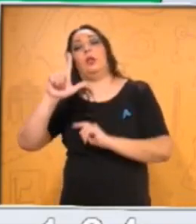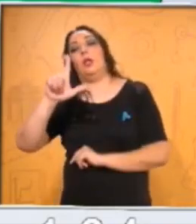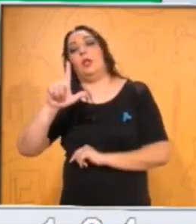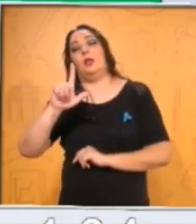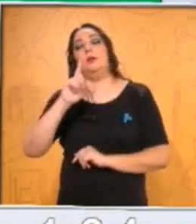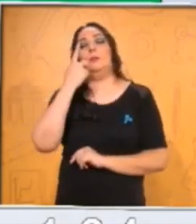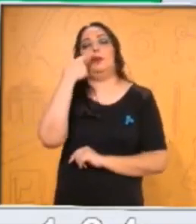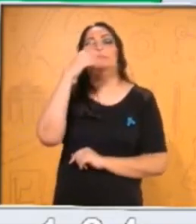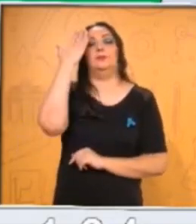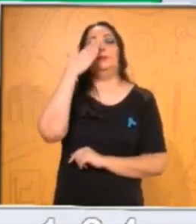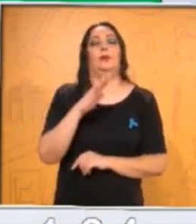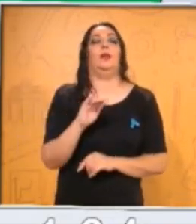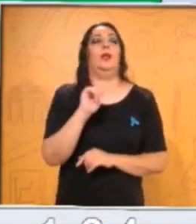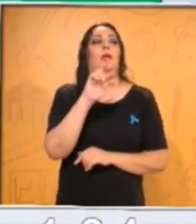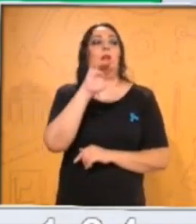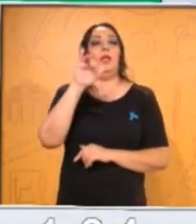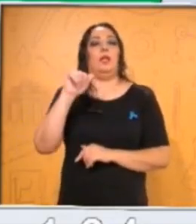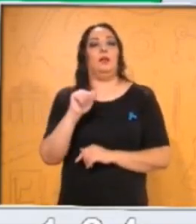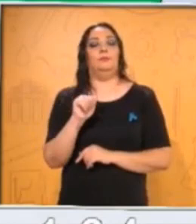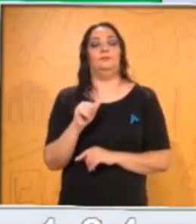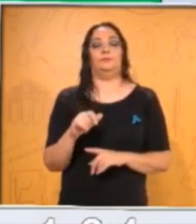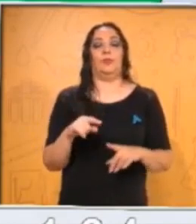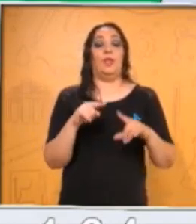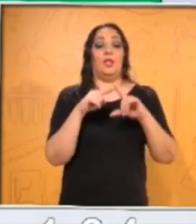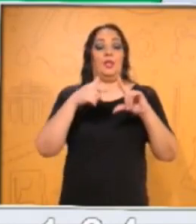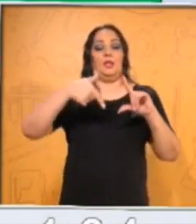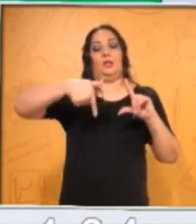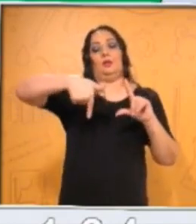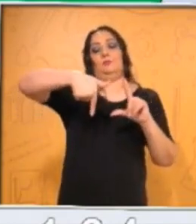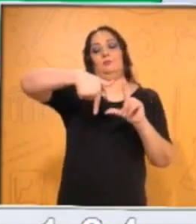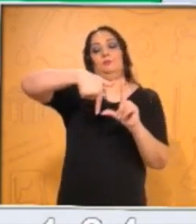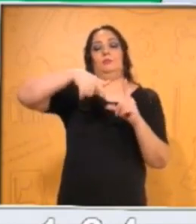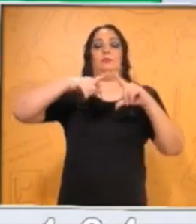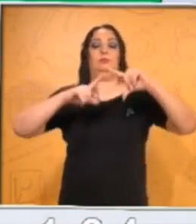cuadrado. Rectángulo, base por altura.